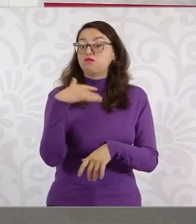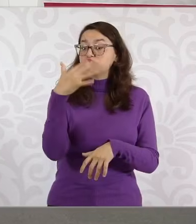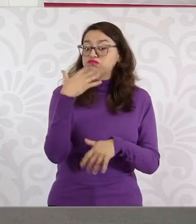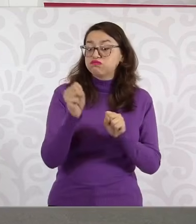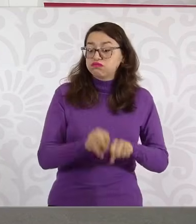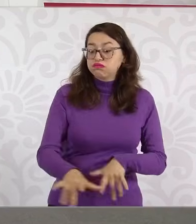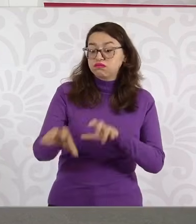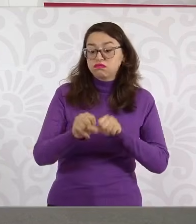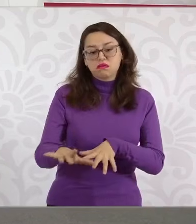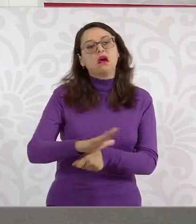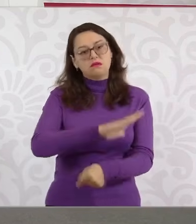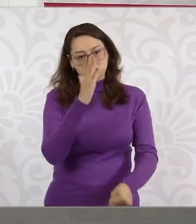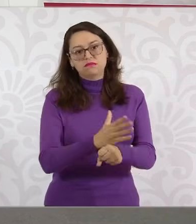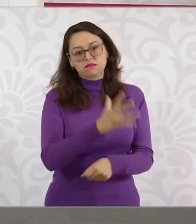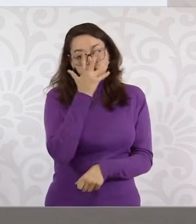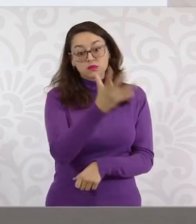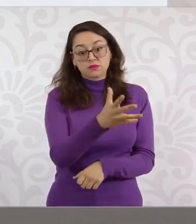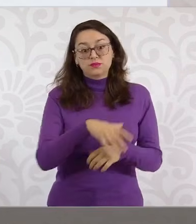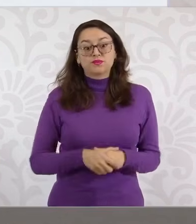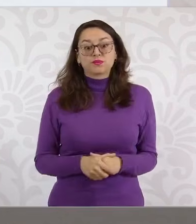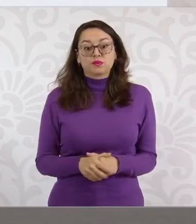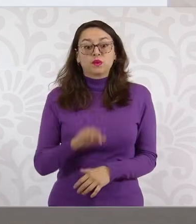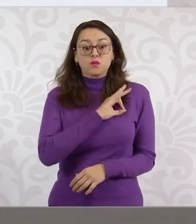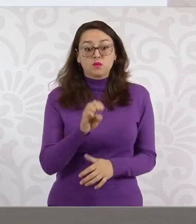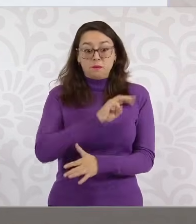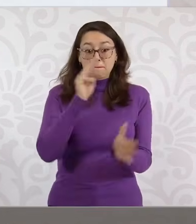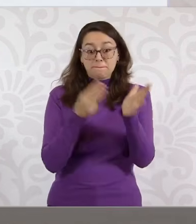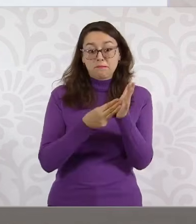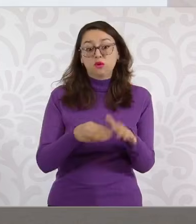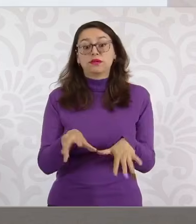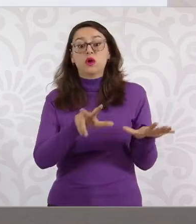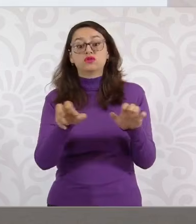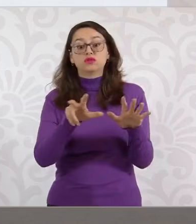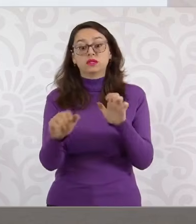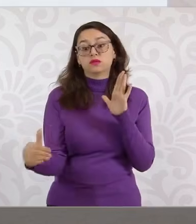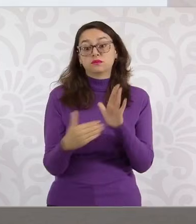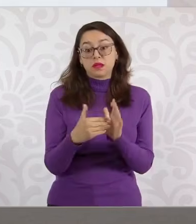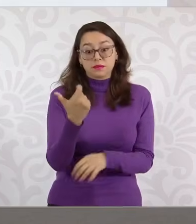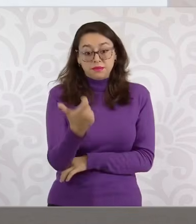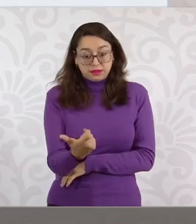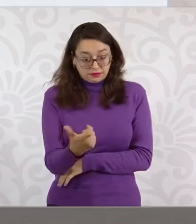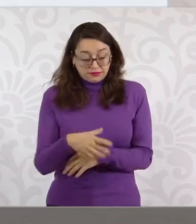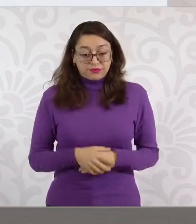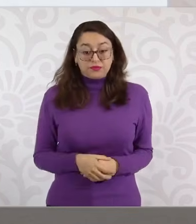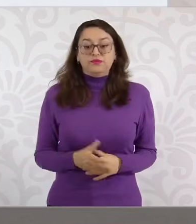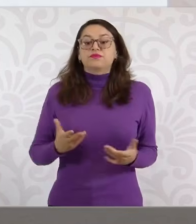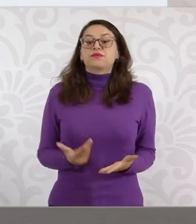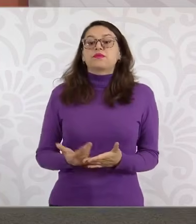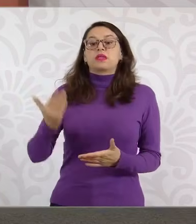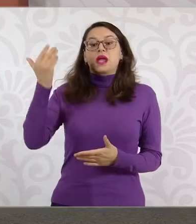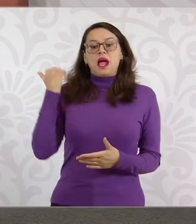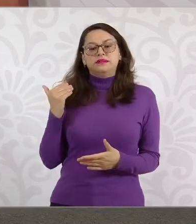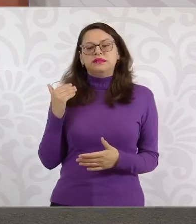contaminando los ríos. ¿Cómo? Con sanciones que llegan o superan los 800,000 pesos. Antes estas sanciones pues eran unas sanciones